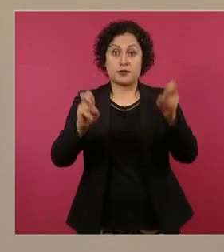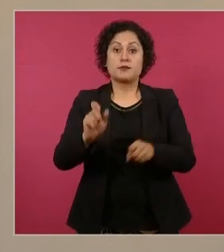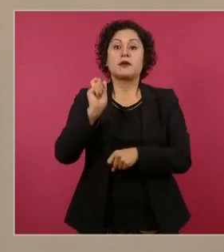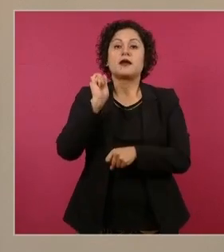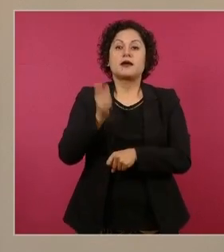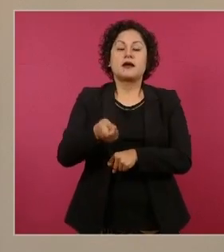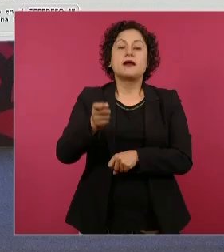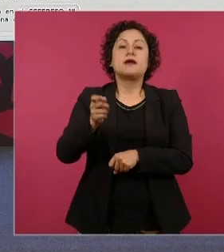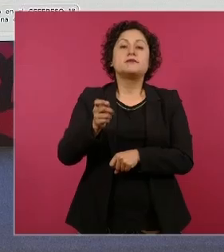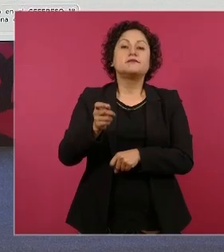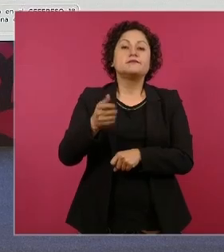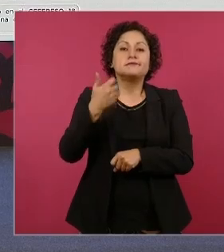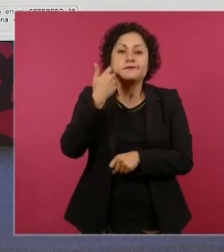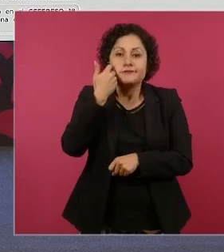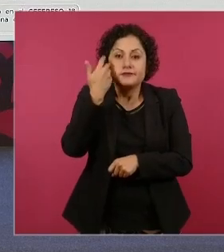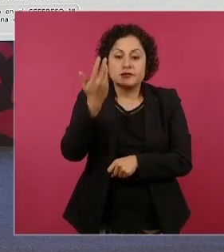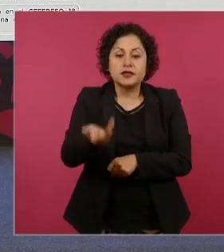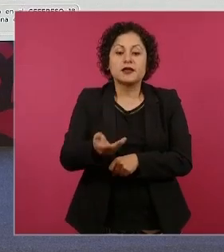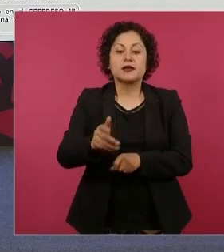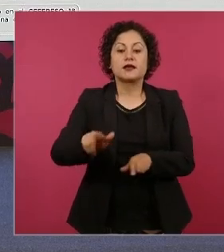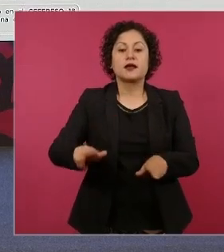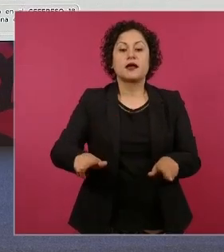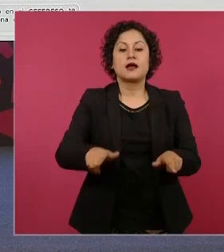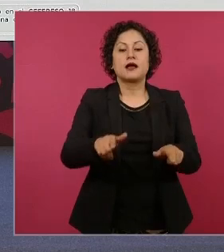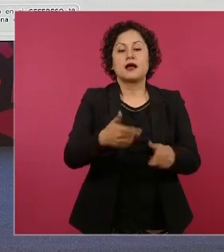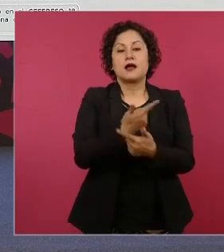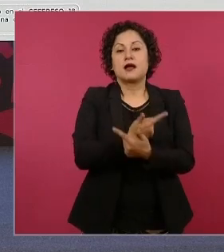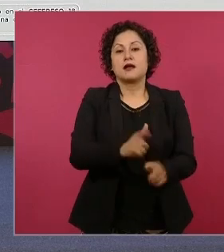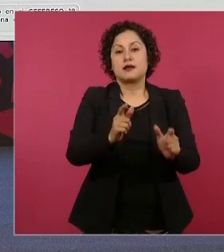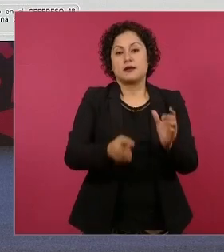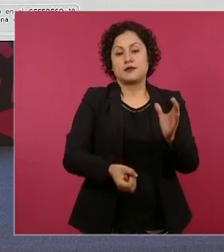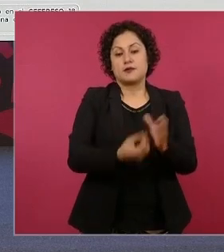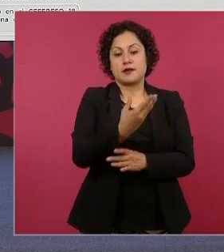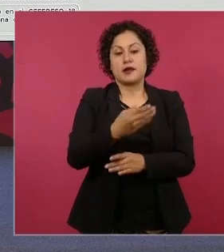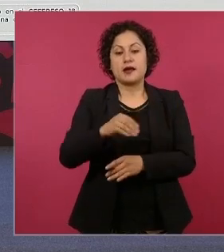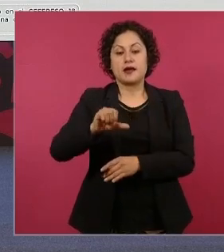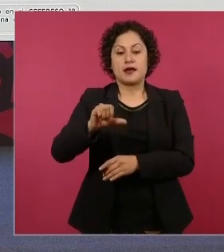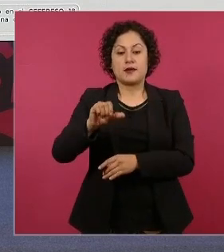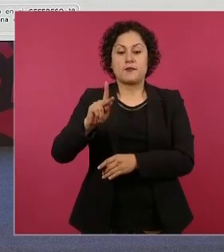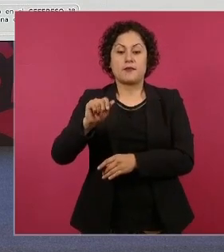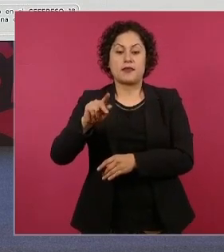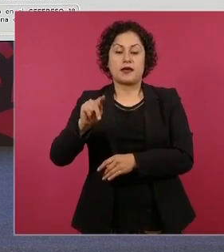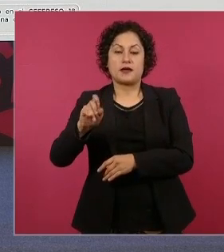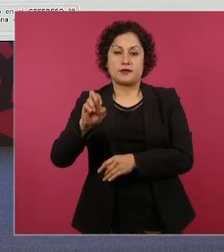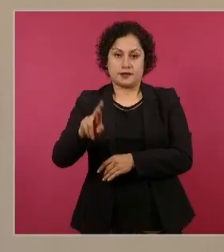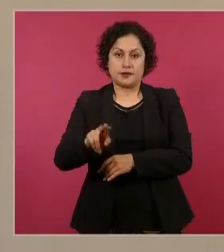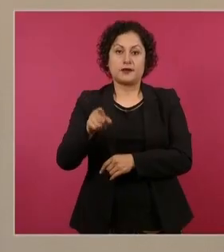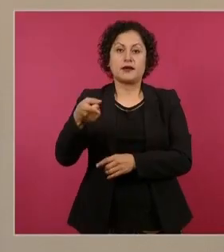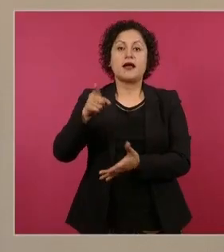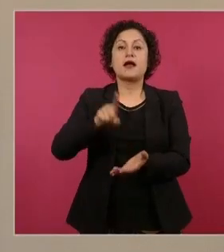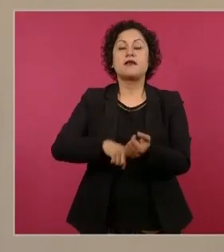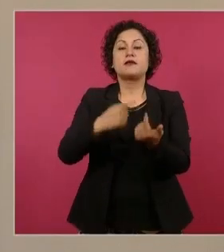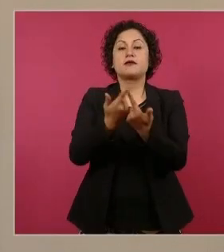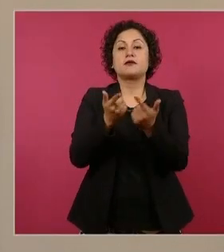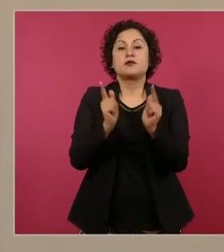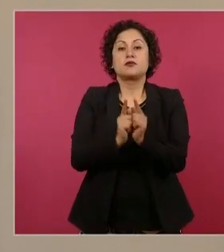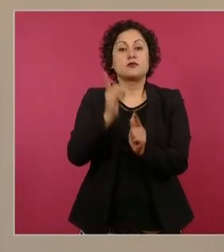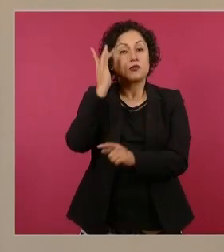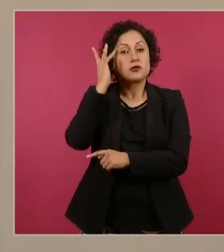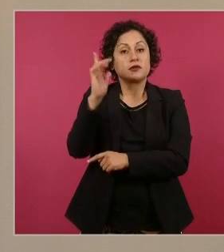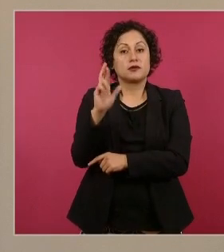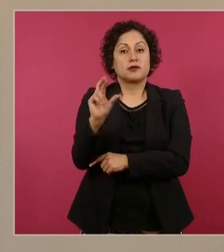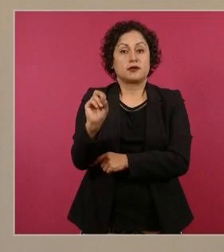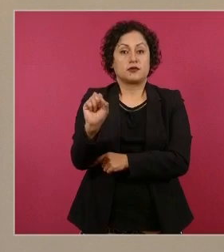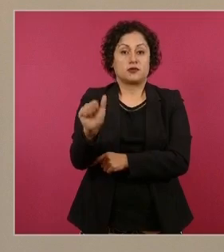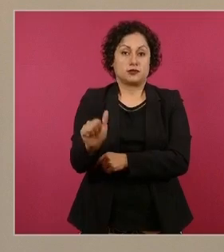liberación de alias el Panther, el considerado como el segundo de a bordo en el cártel del cártel Santa Rosa